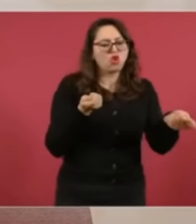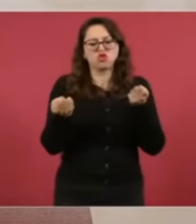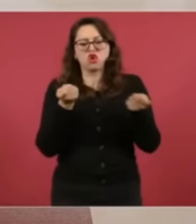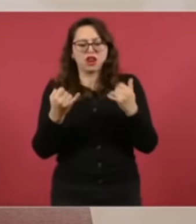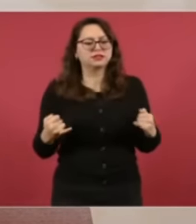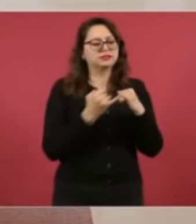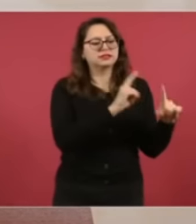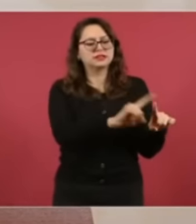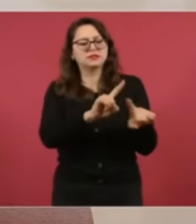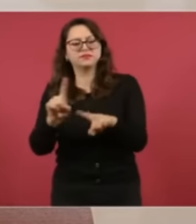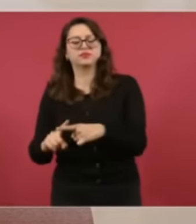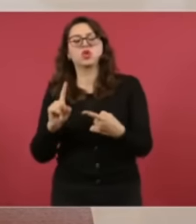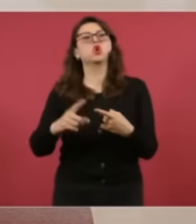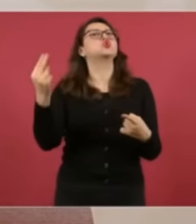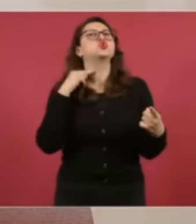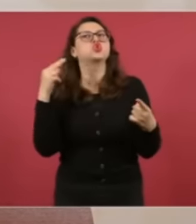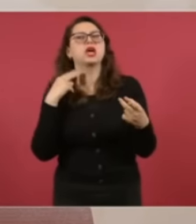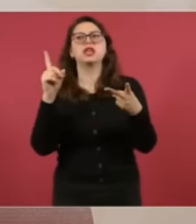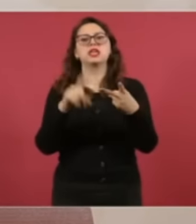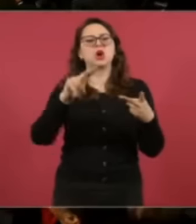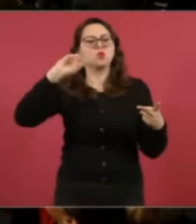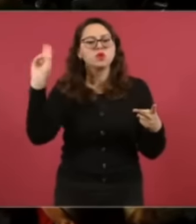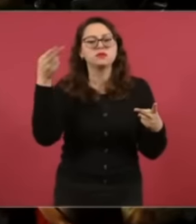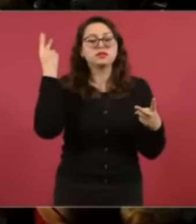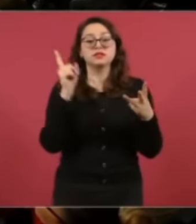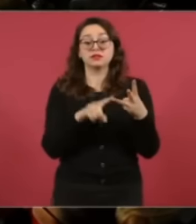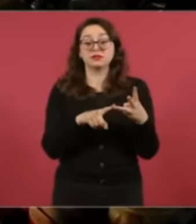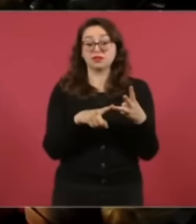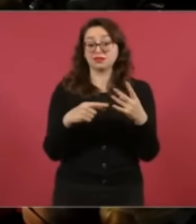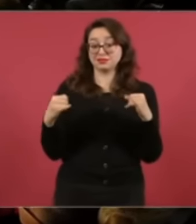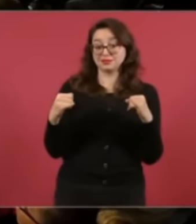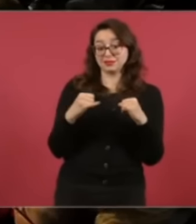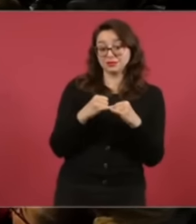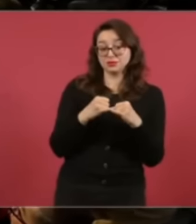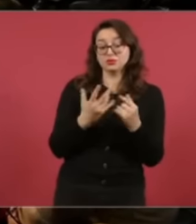sí, las rectorías, pero notarías, pero ¿dónde está lo de los?